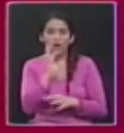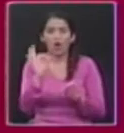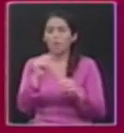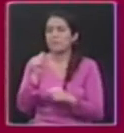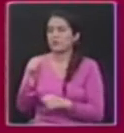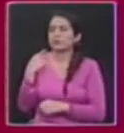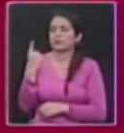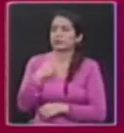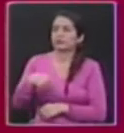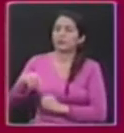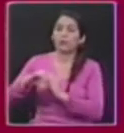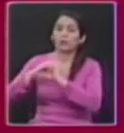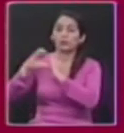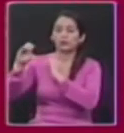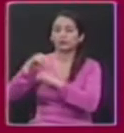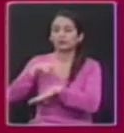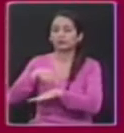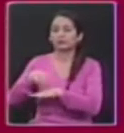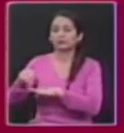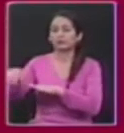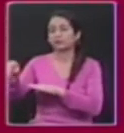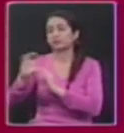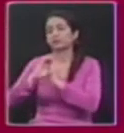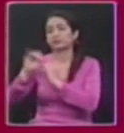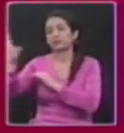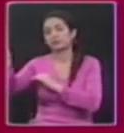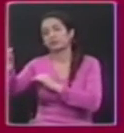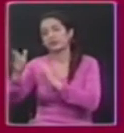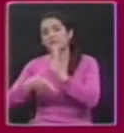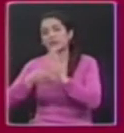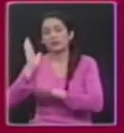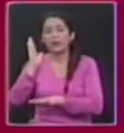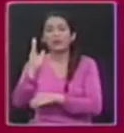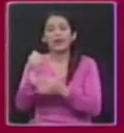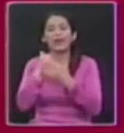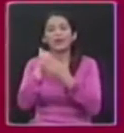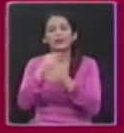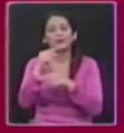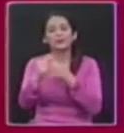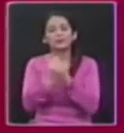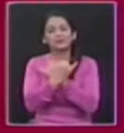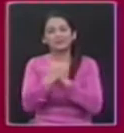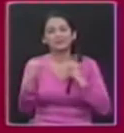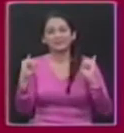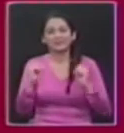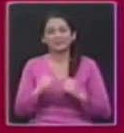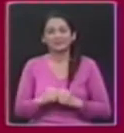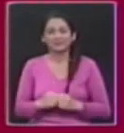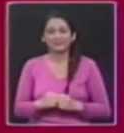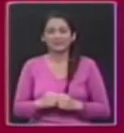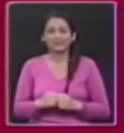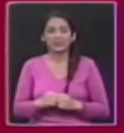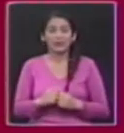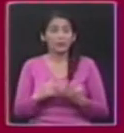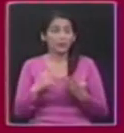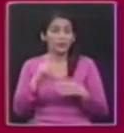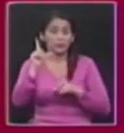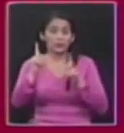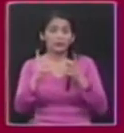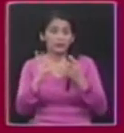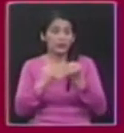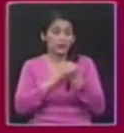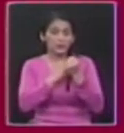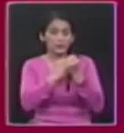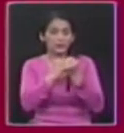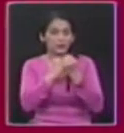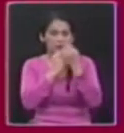aporte súper importante porque al final lo que les ayuda a ser independientes. Los interesados en apoyar esta noble causa, ¿dónde pueden obtener mayor